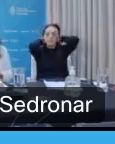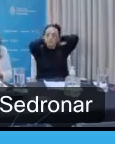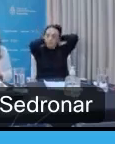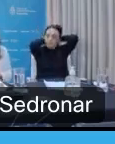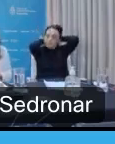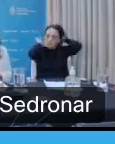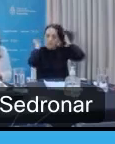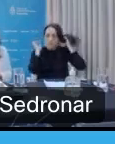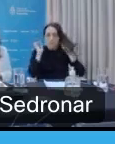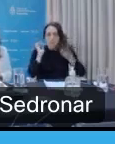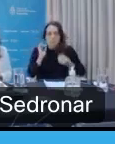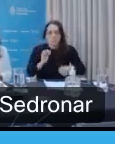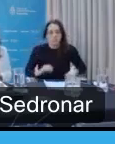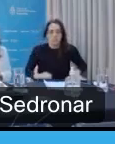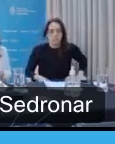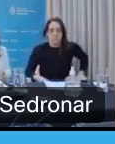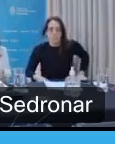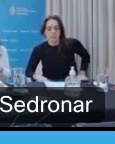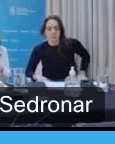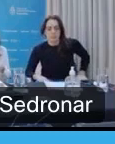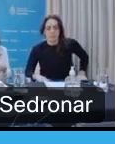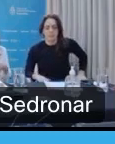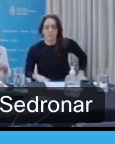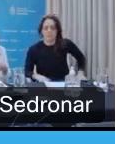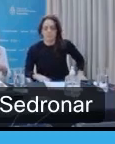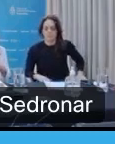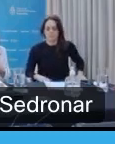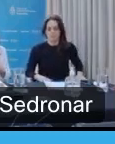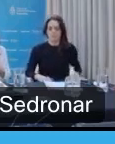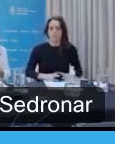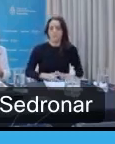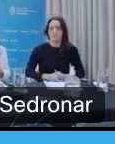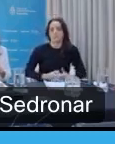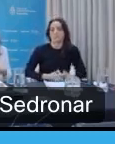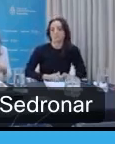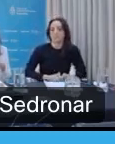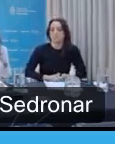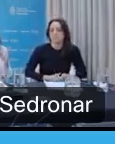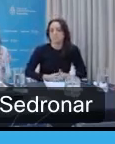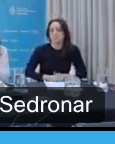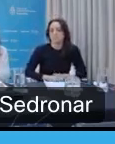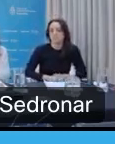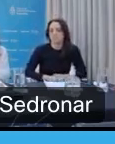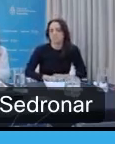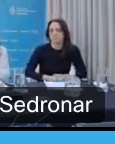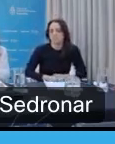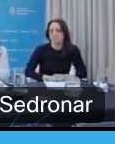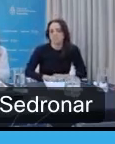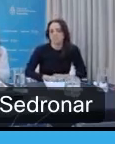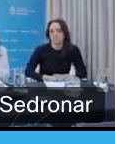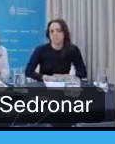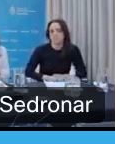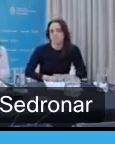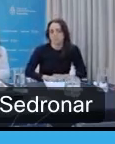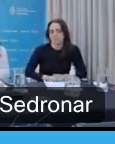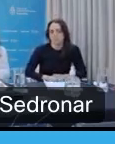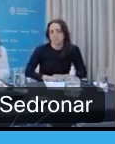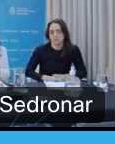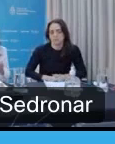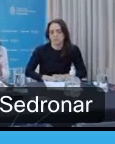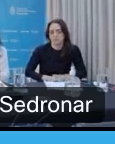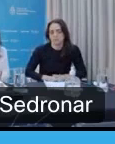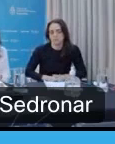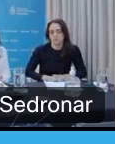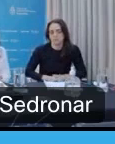podemos cambiar las condiciones de existencia, digamos, hay sectores de la sociedad que van a estar ya como naturalizados, que van